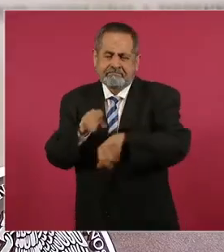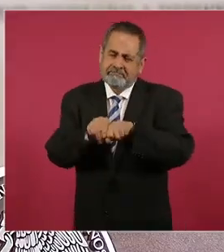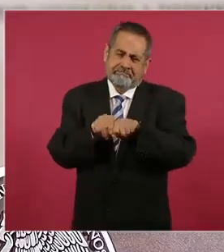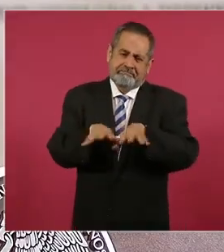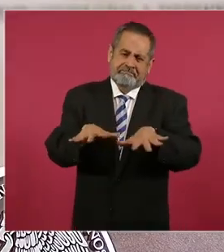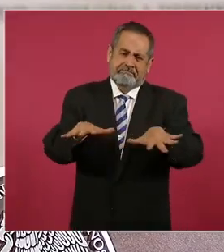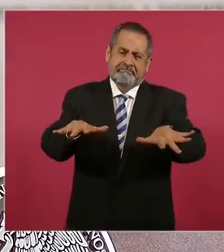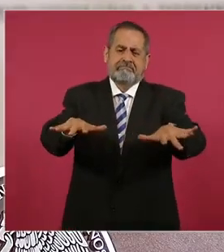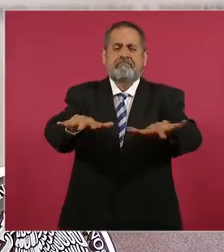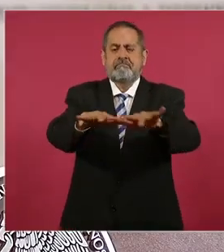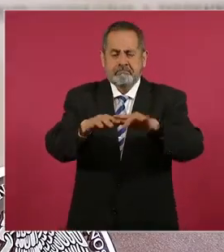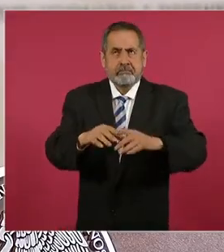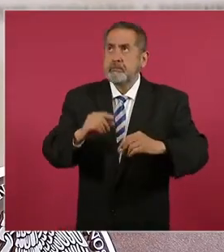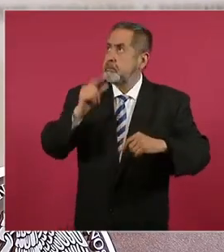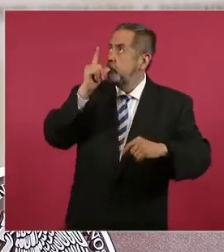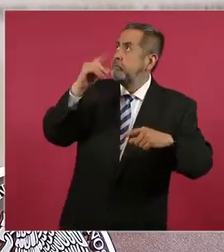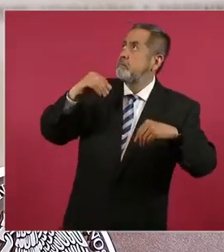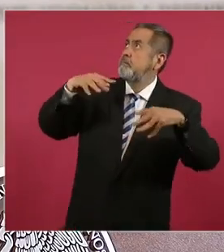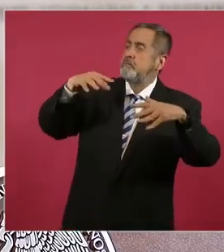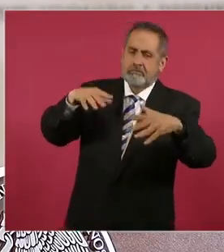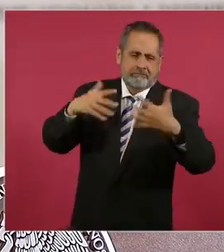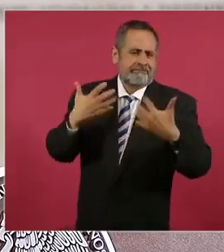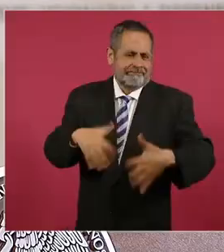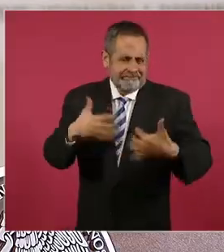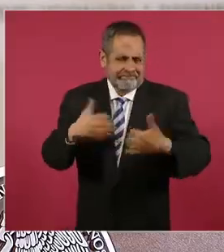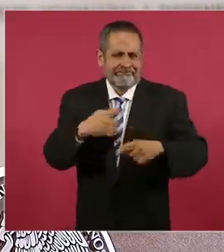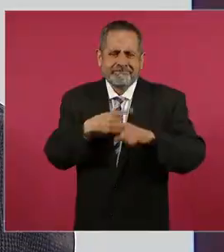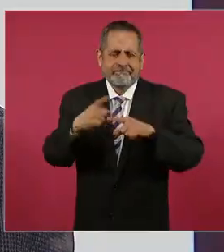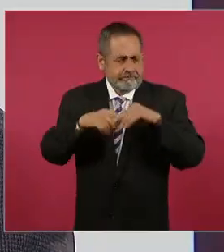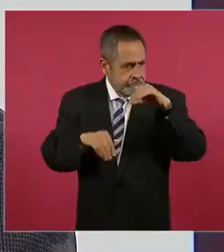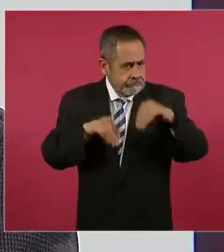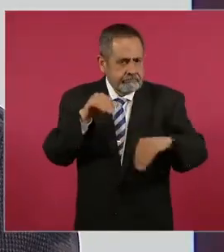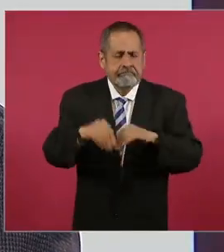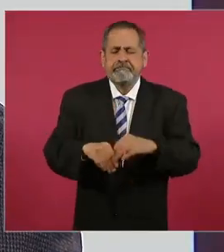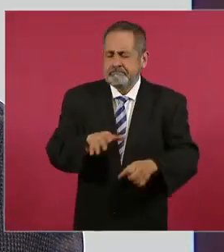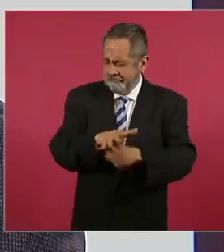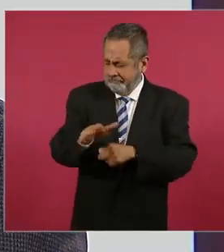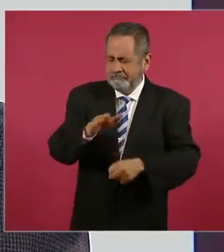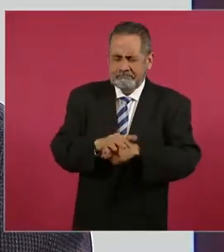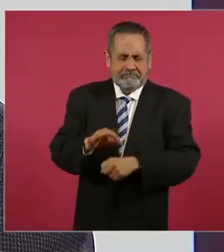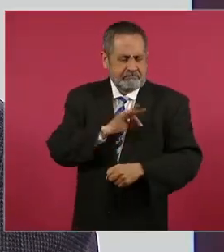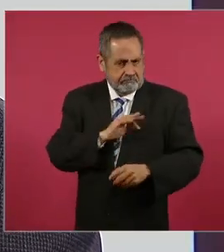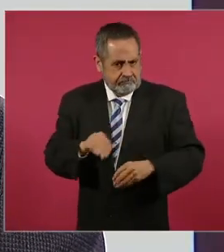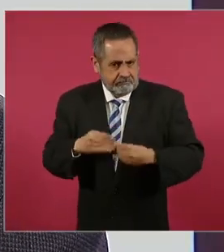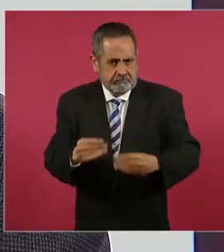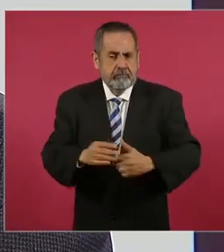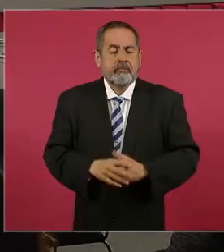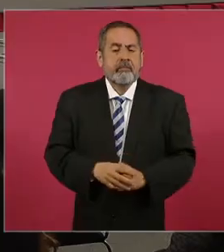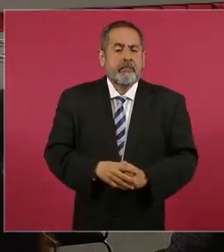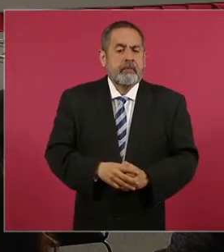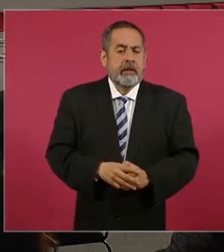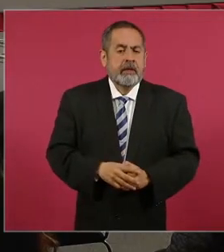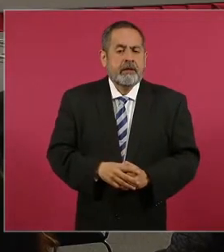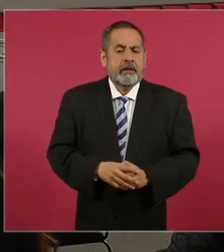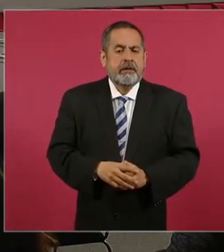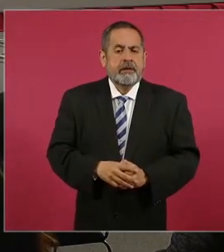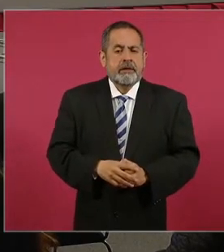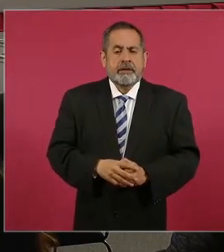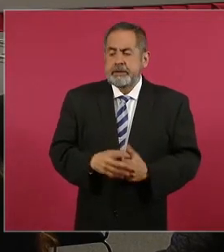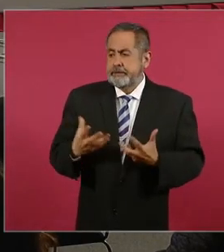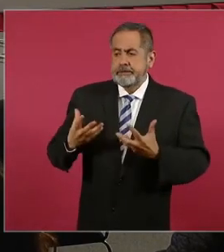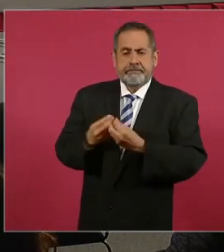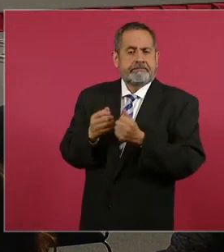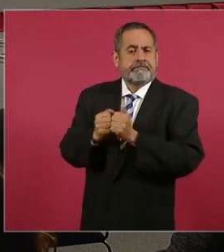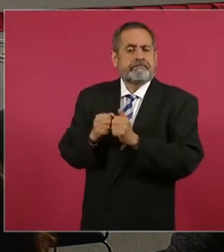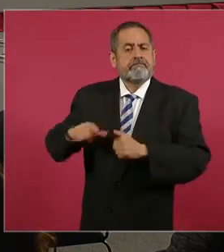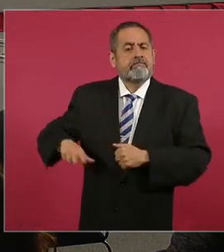las empresas y fábricas que se pongan en nuestro país. Trabajamos de la mano con los